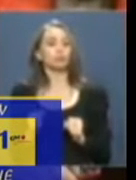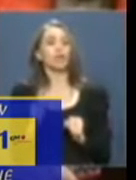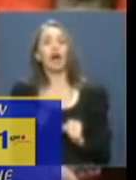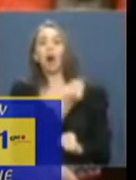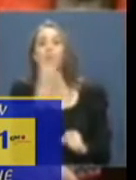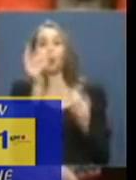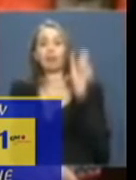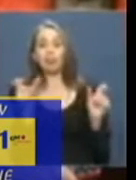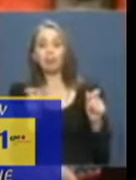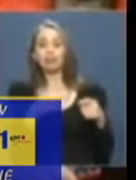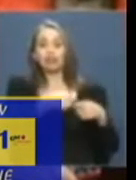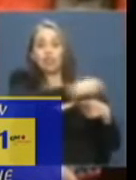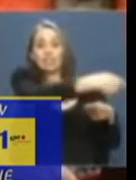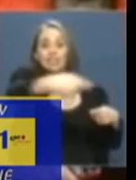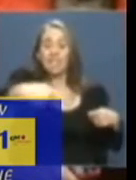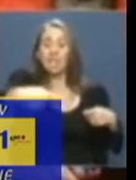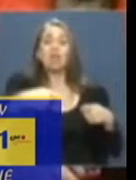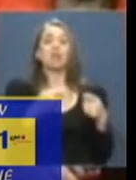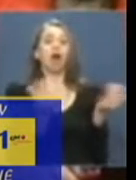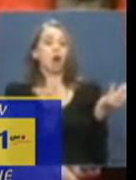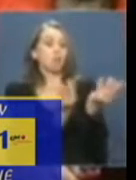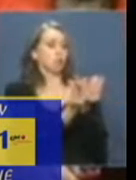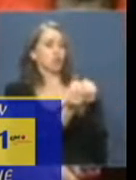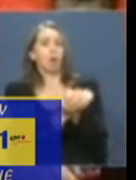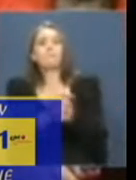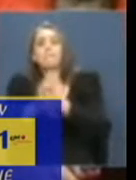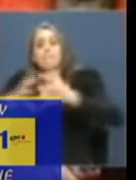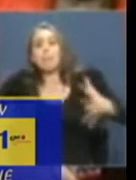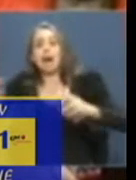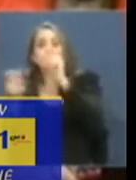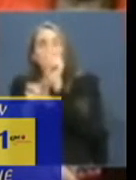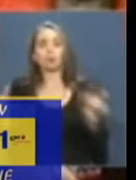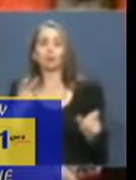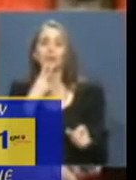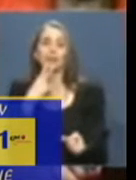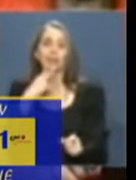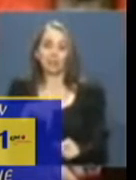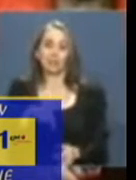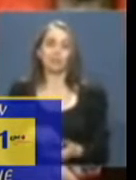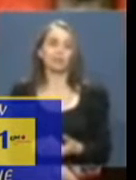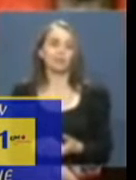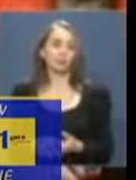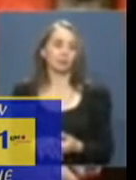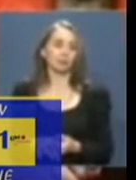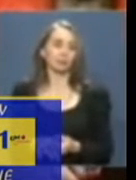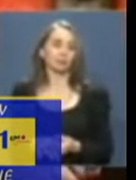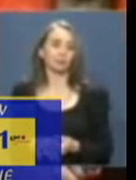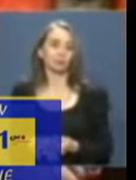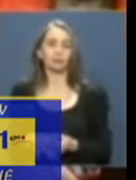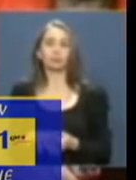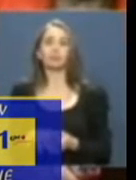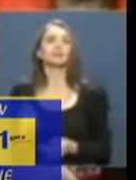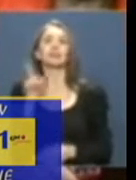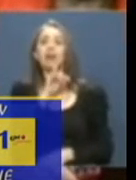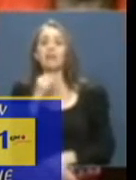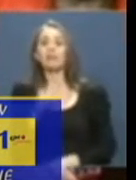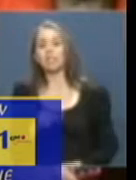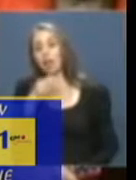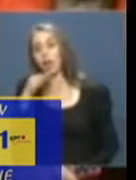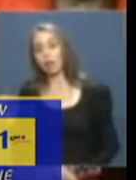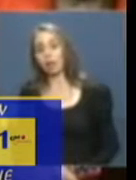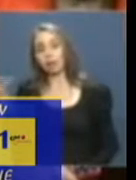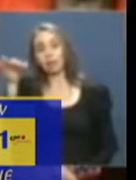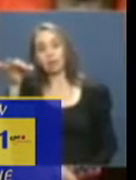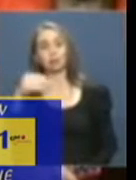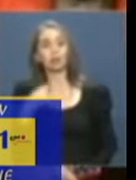a la mayor cantidad posible de habitantes finalmente presidenta a través suyo yo